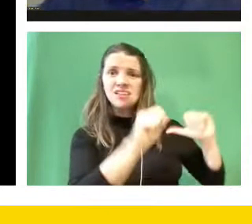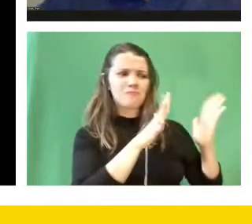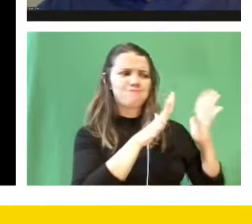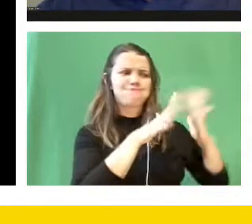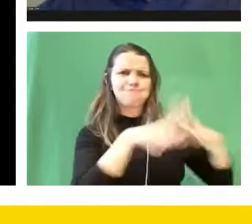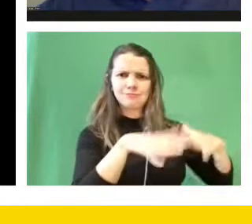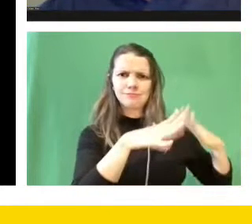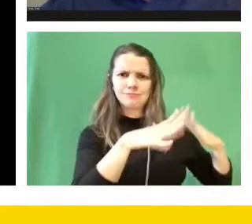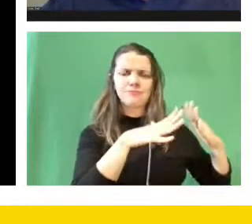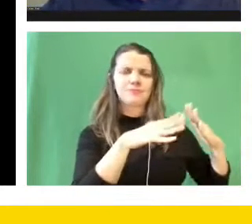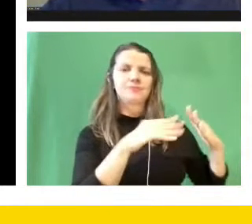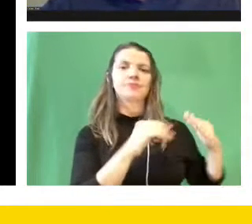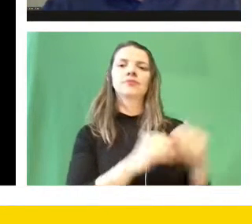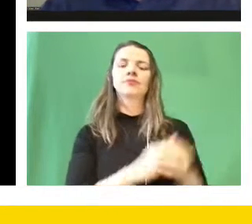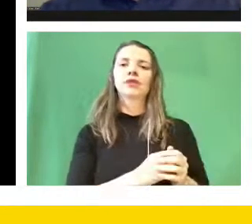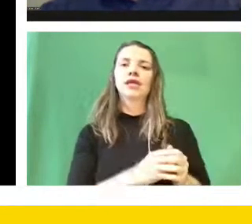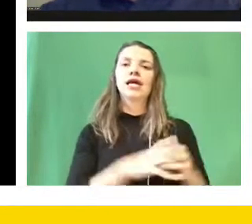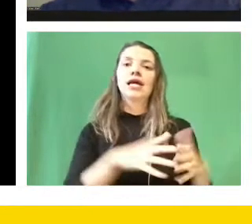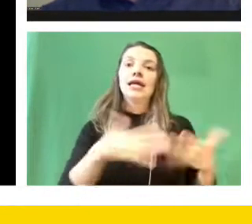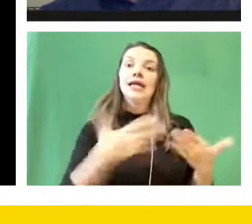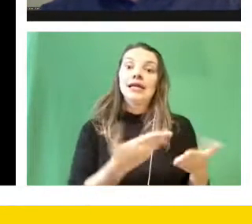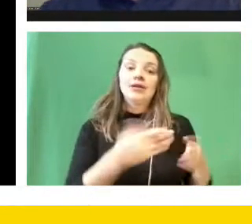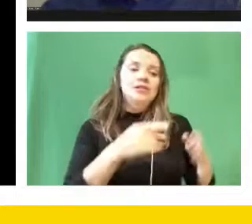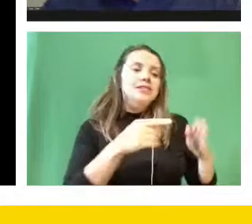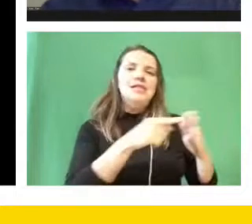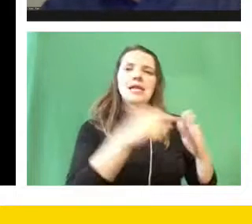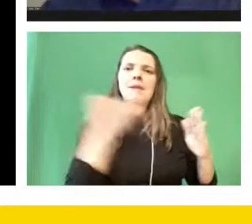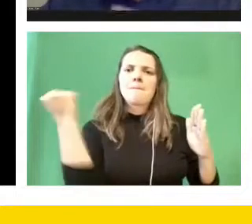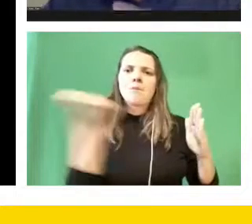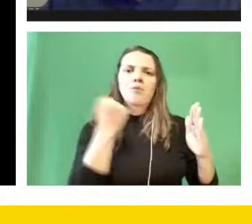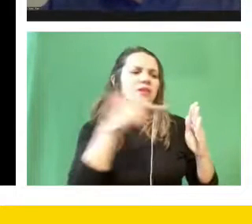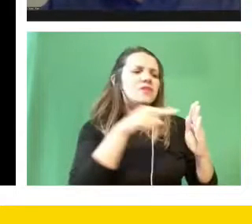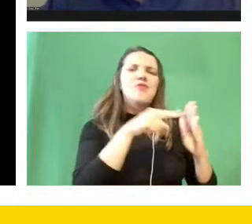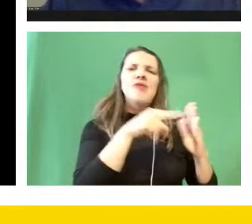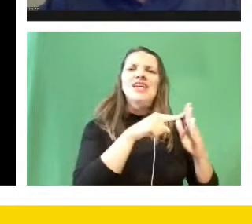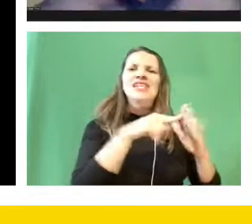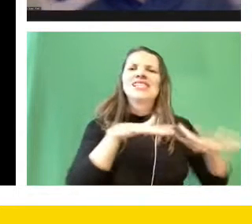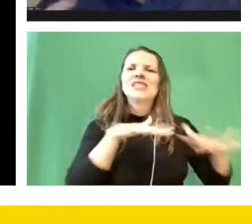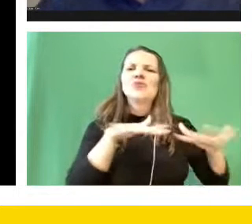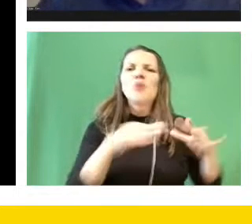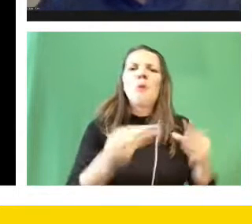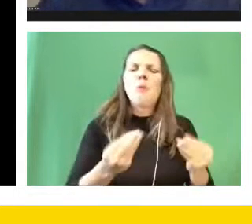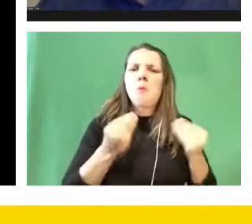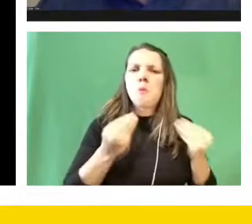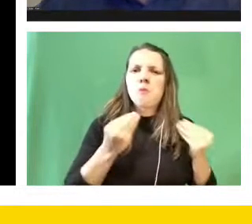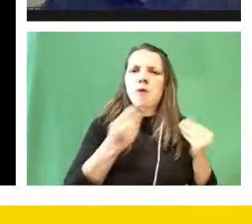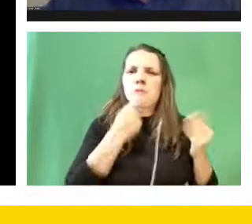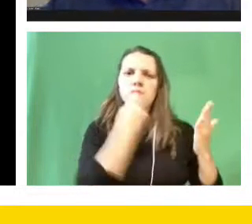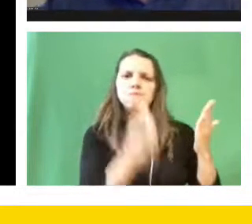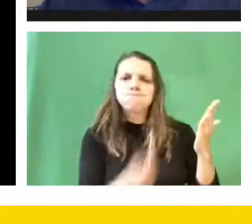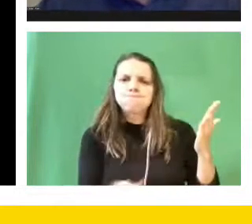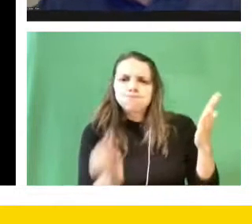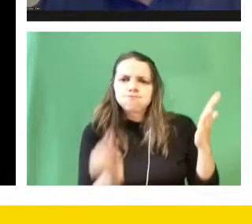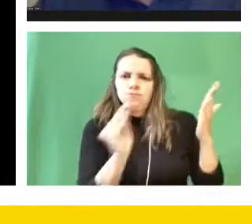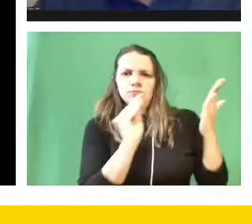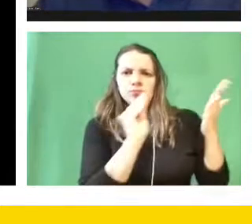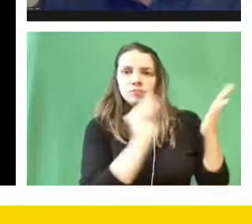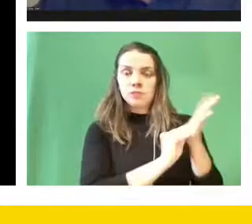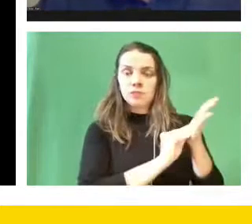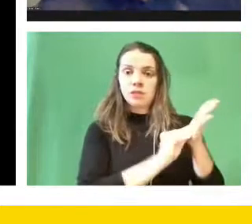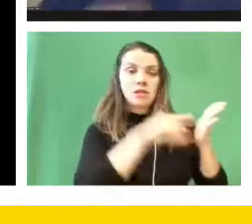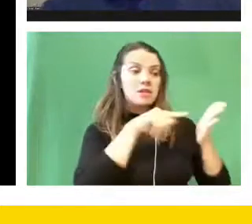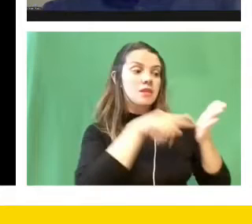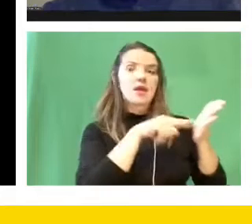Y este plan de emergencia debe tener a su vez un plan de evacuación adherido, es parte de él, un plan de emergencia mayor que contiene un plan de